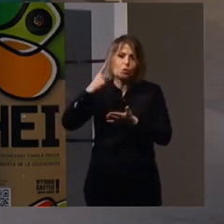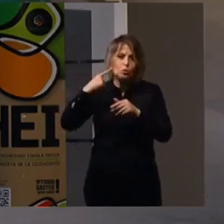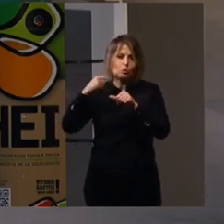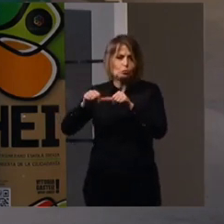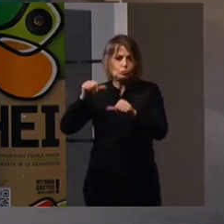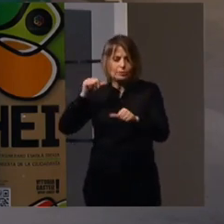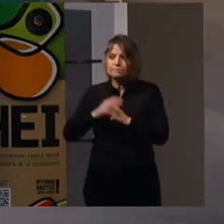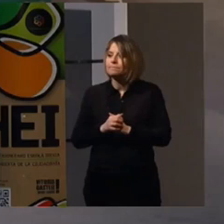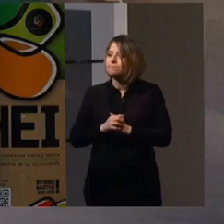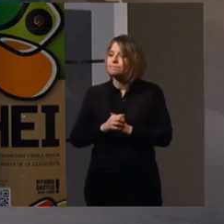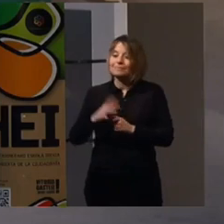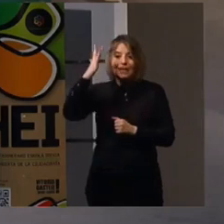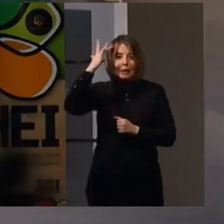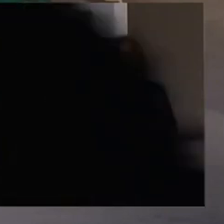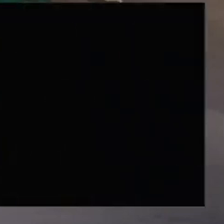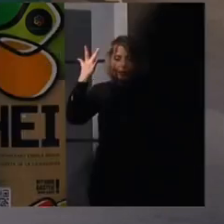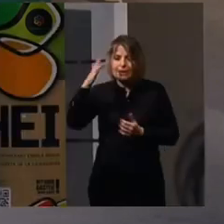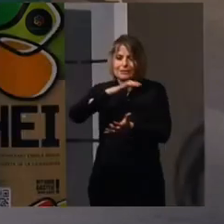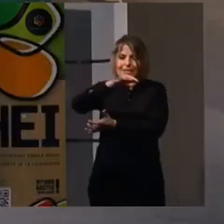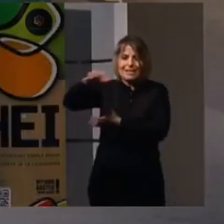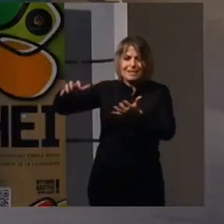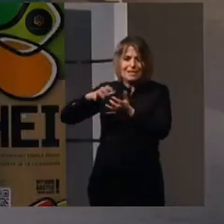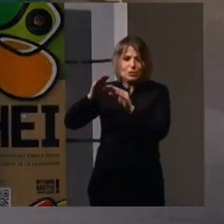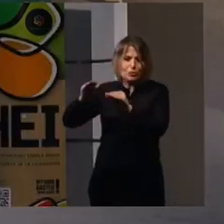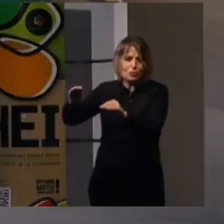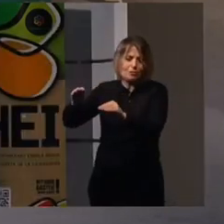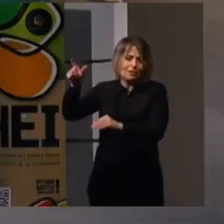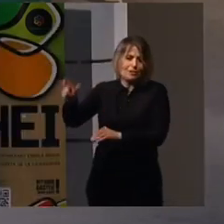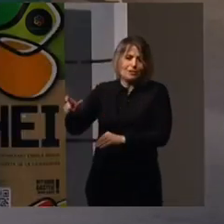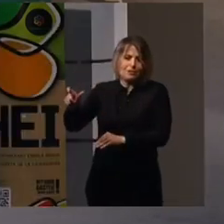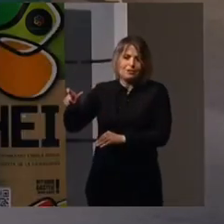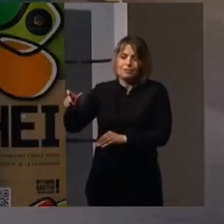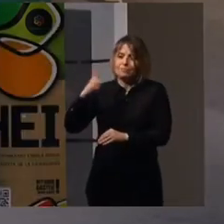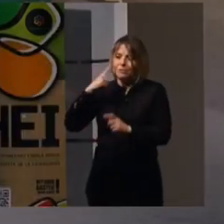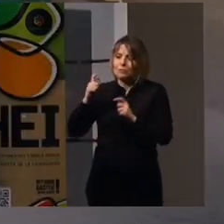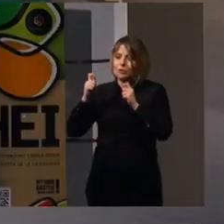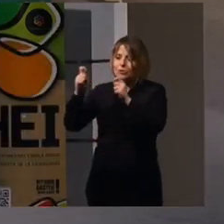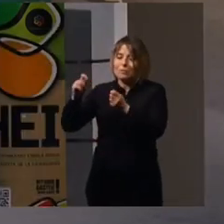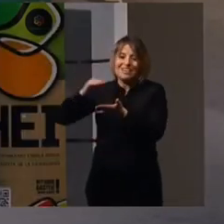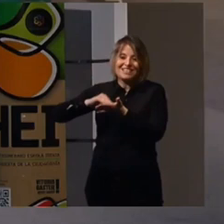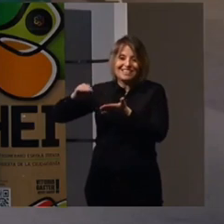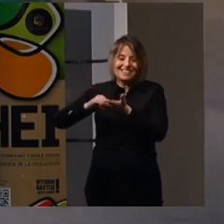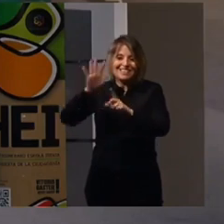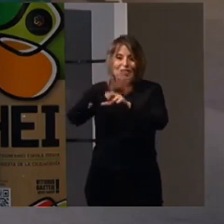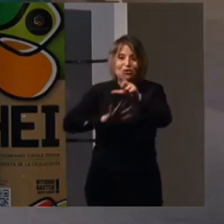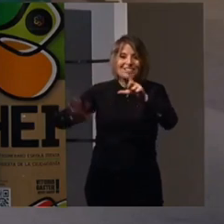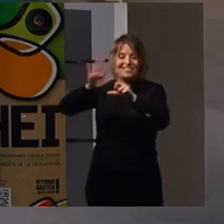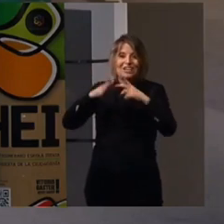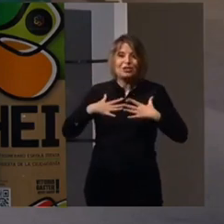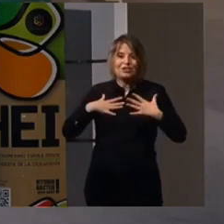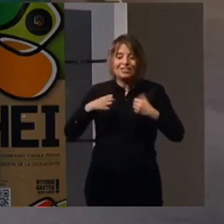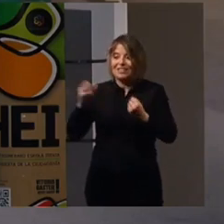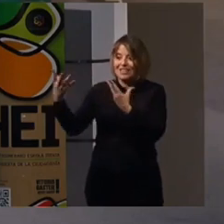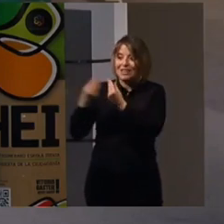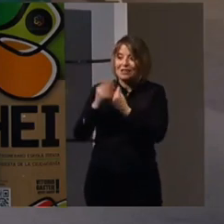zuten. Imaginaos que el lío que tendrá el hombre, pues después de haber sido nombrado secretario de Estado de Sanidad, así que no ha